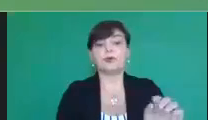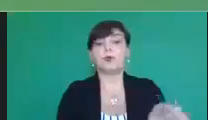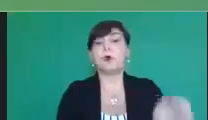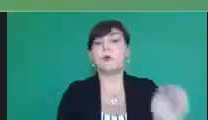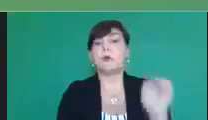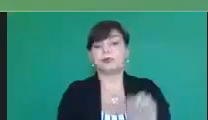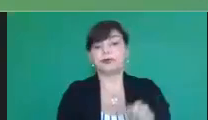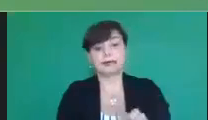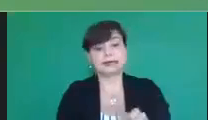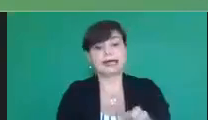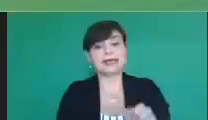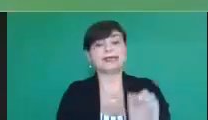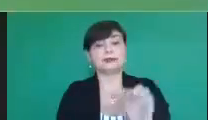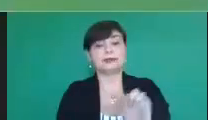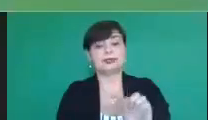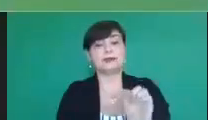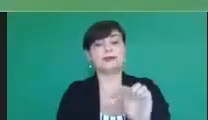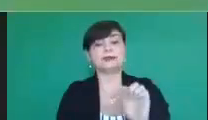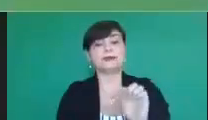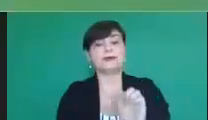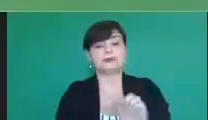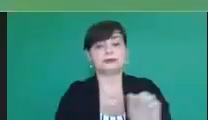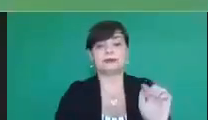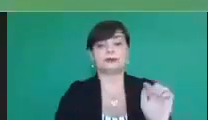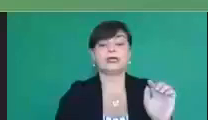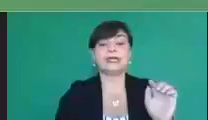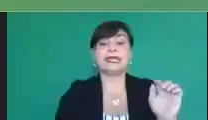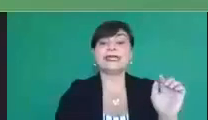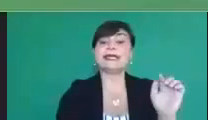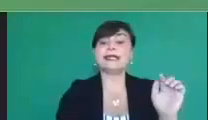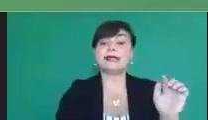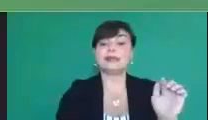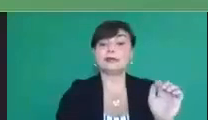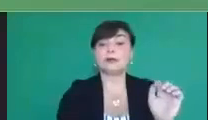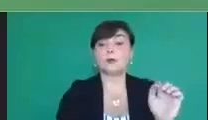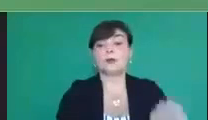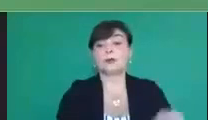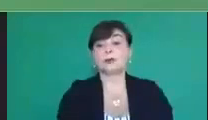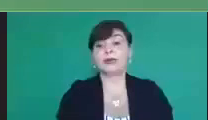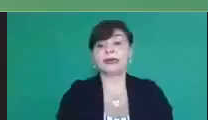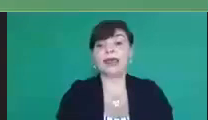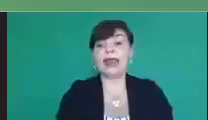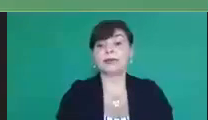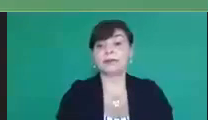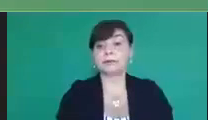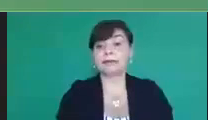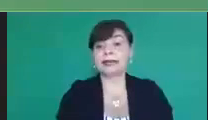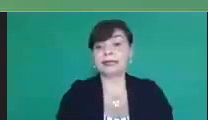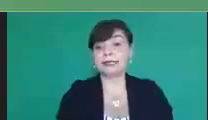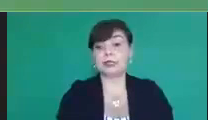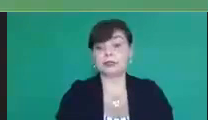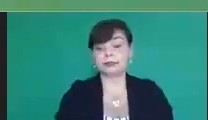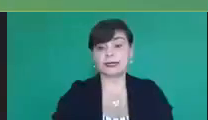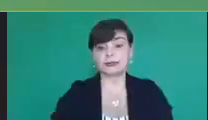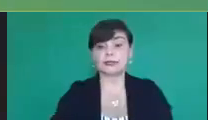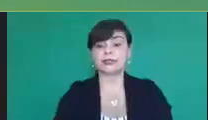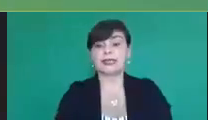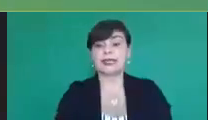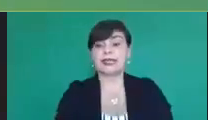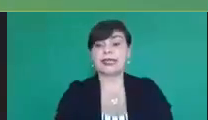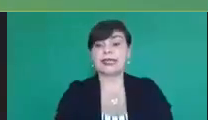obtuvo mayor cantidad de positivos confirmados. Y aquí en el gráfico podemos ver la primer barrita en el